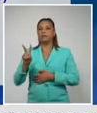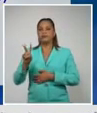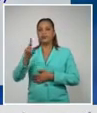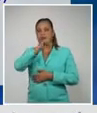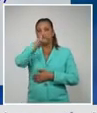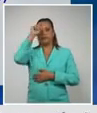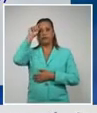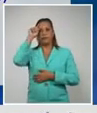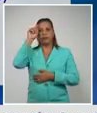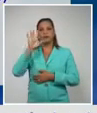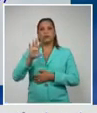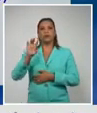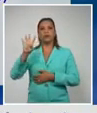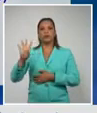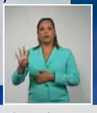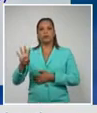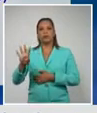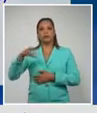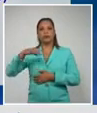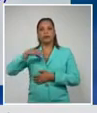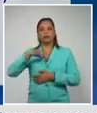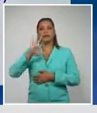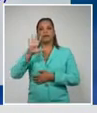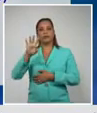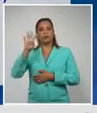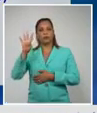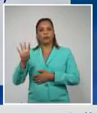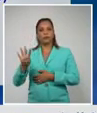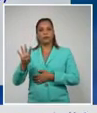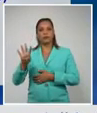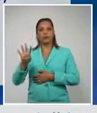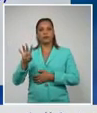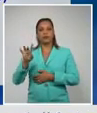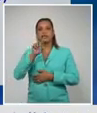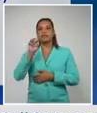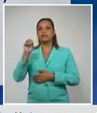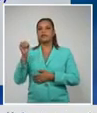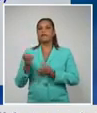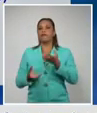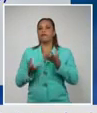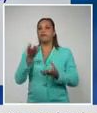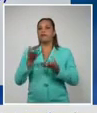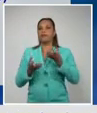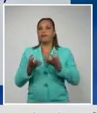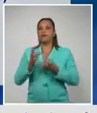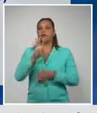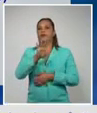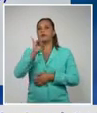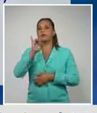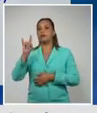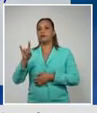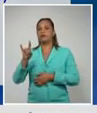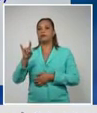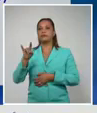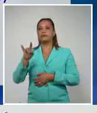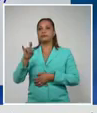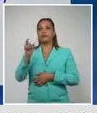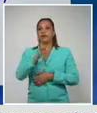Santi Espíritus y Pinar del Río 54, Cienfuegos 49,